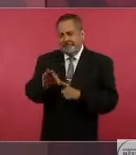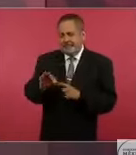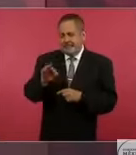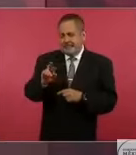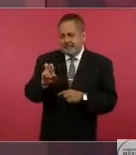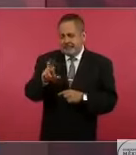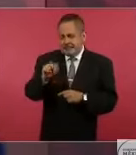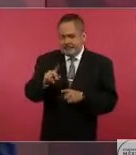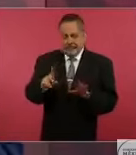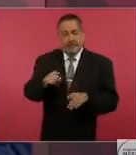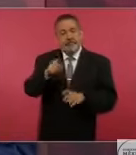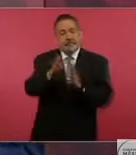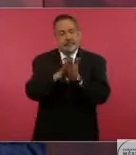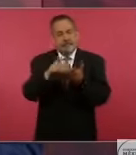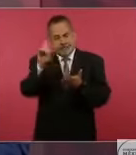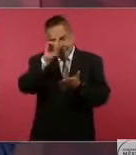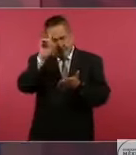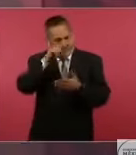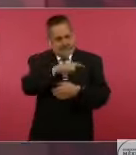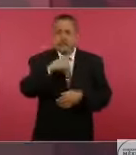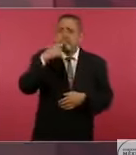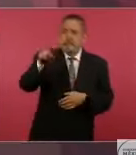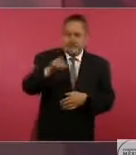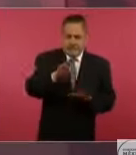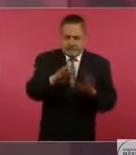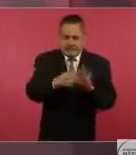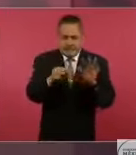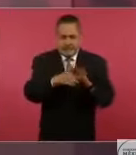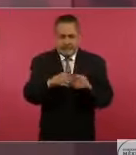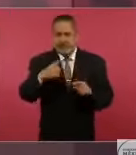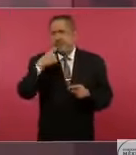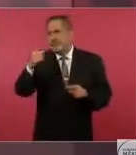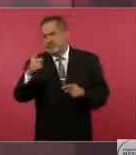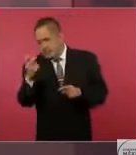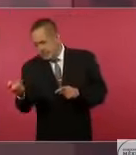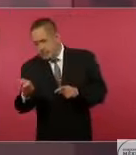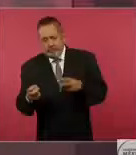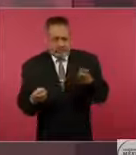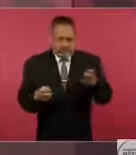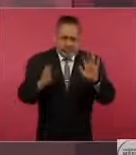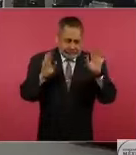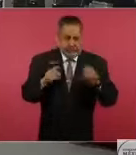ahí le recomiendo a los que denuncian o son denunciados